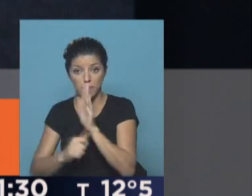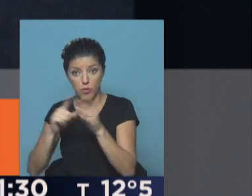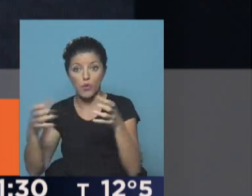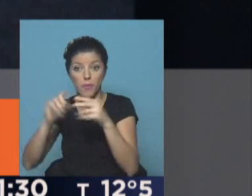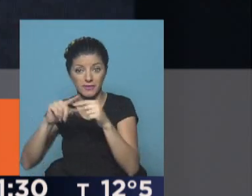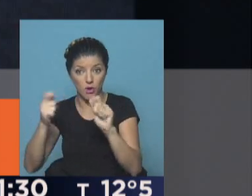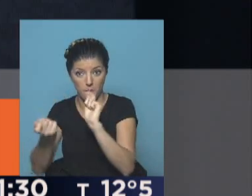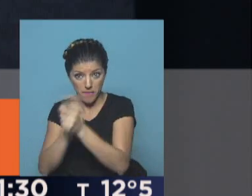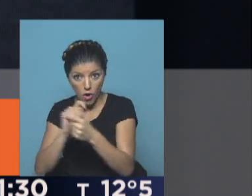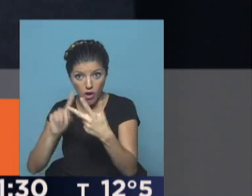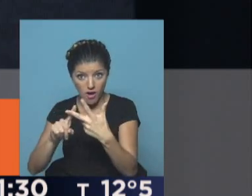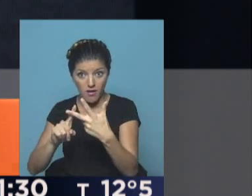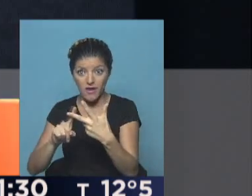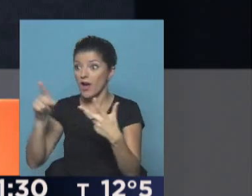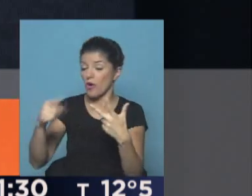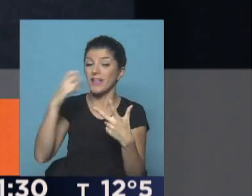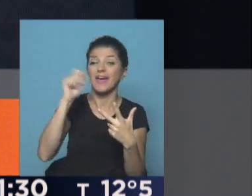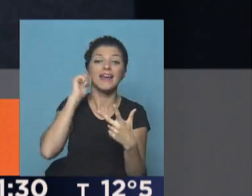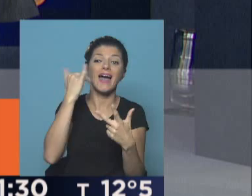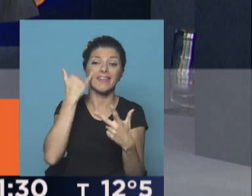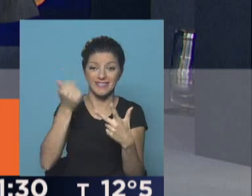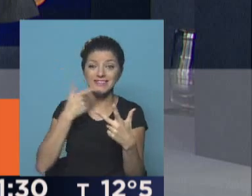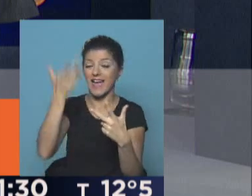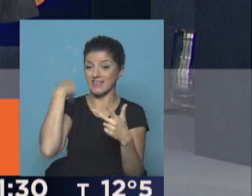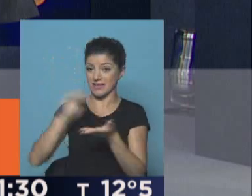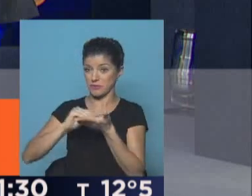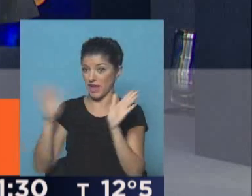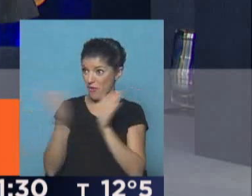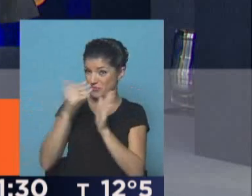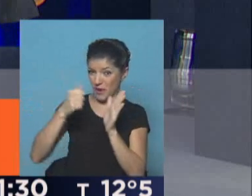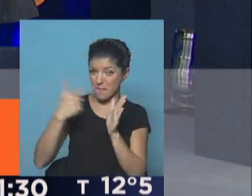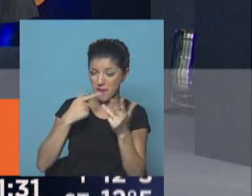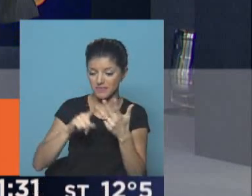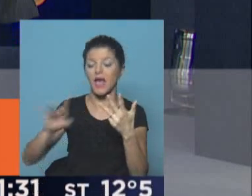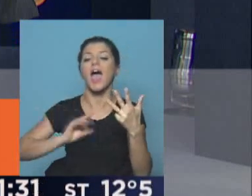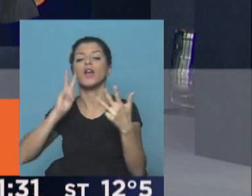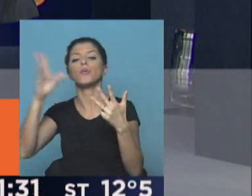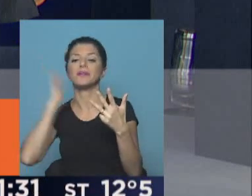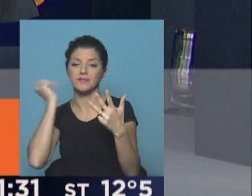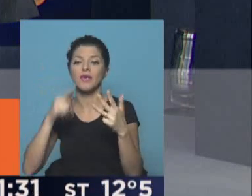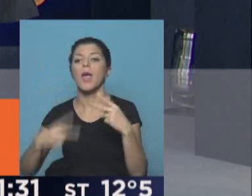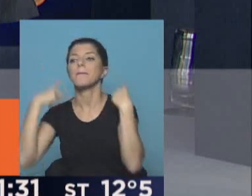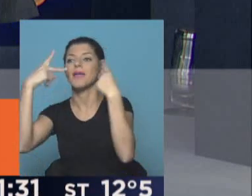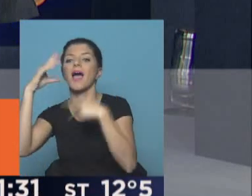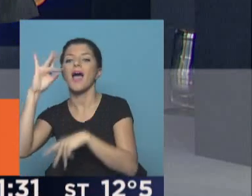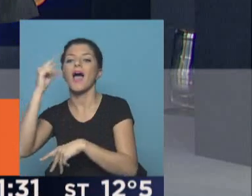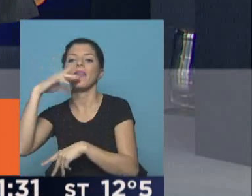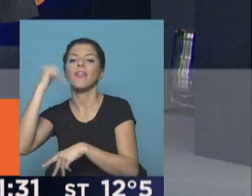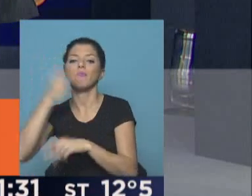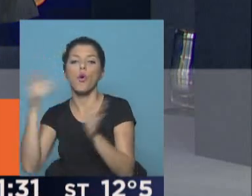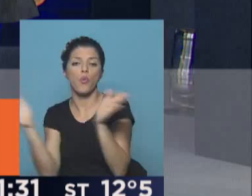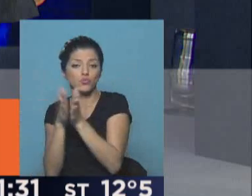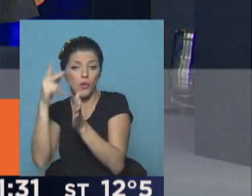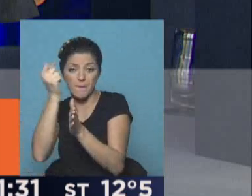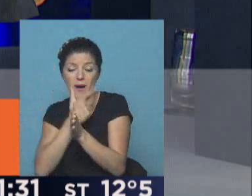de hecho gladys gonzález que es candidata senadora fue diputada con massa 2016 va con macri a davos y 2017 se intenta